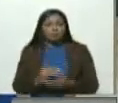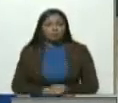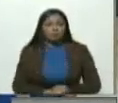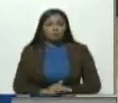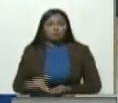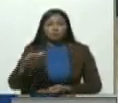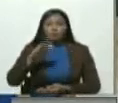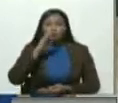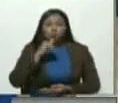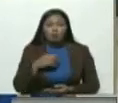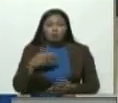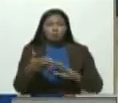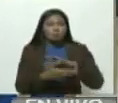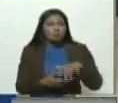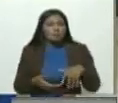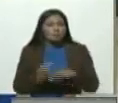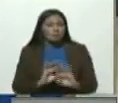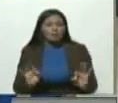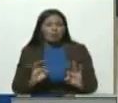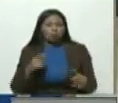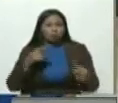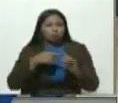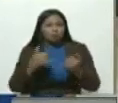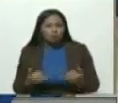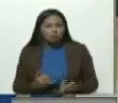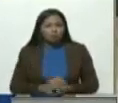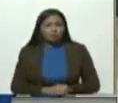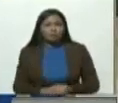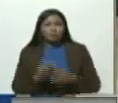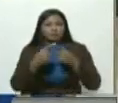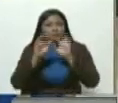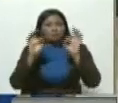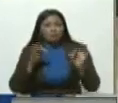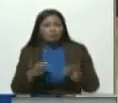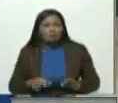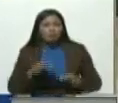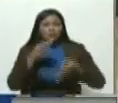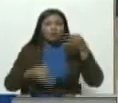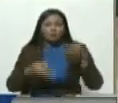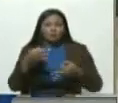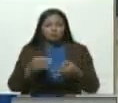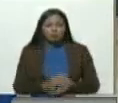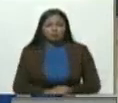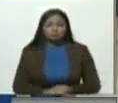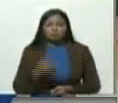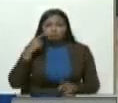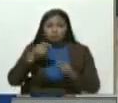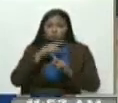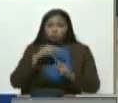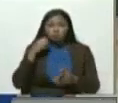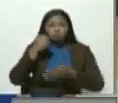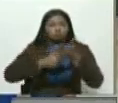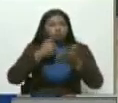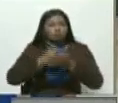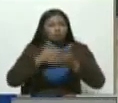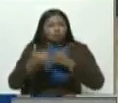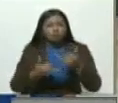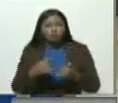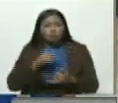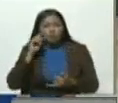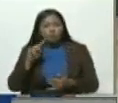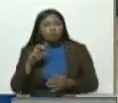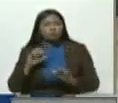tengan triquiñuelas, donde no haya caminos aledaños distintos a la justicia, a la probidad. En eso nos hemos empeñado, en eso nos